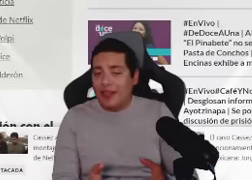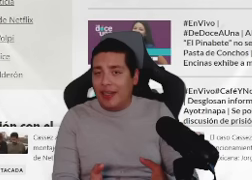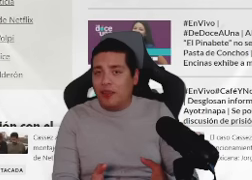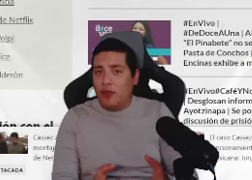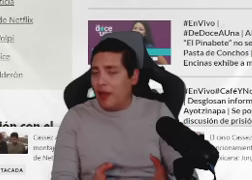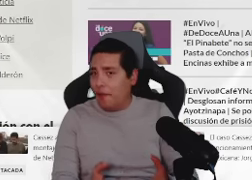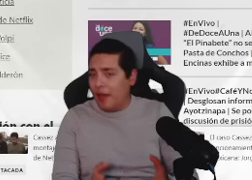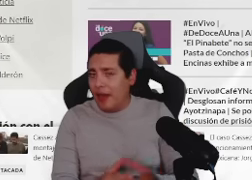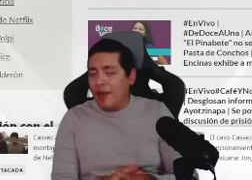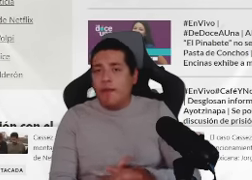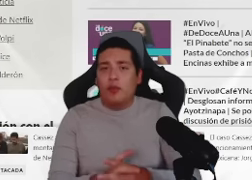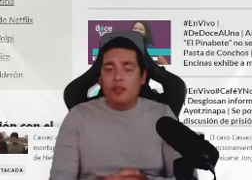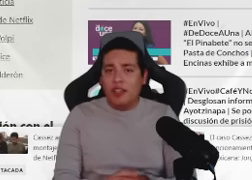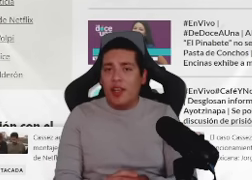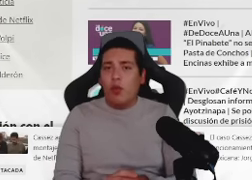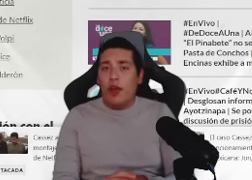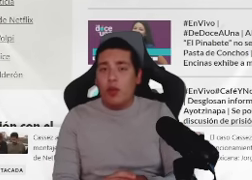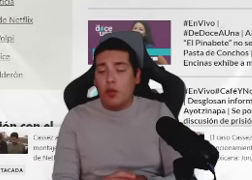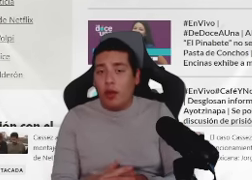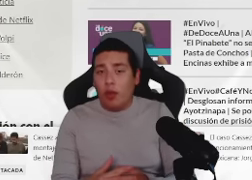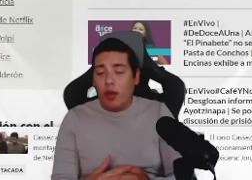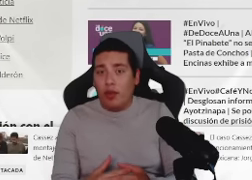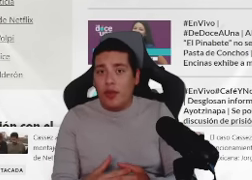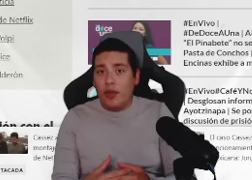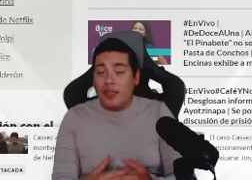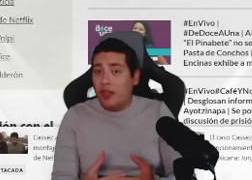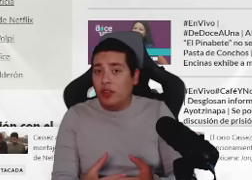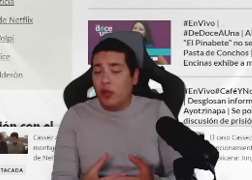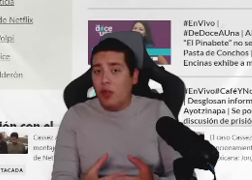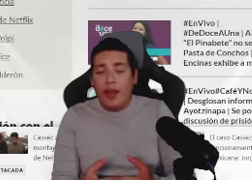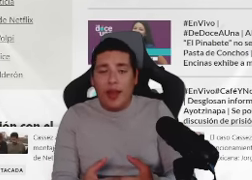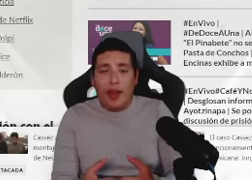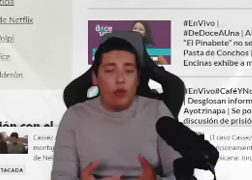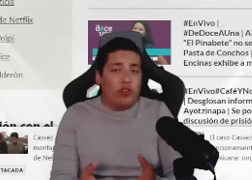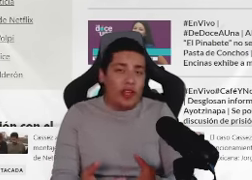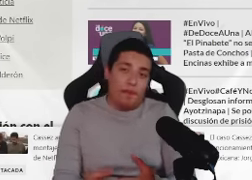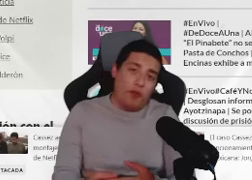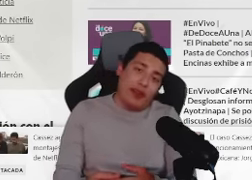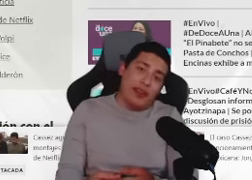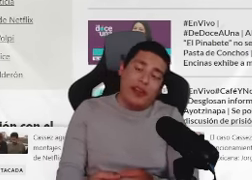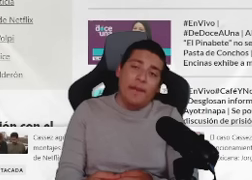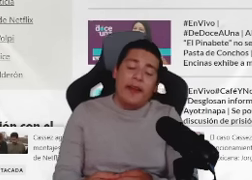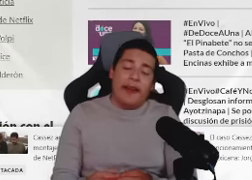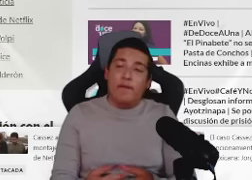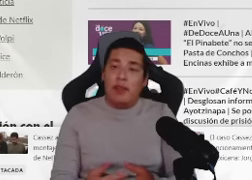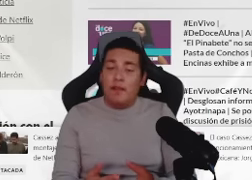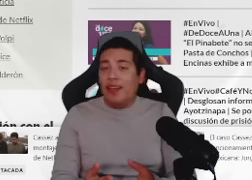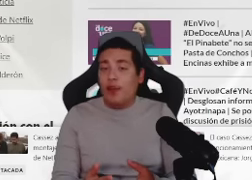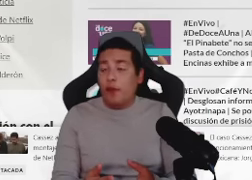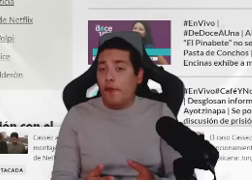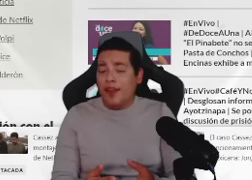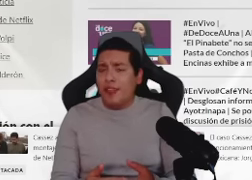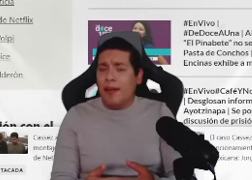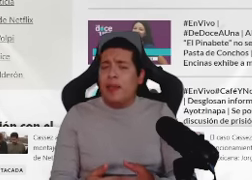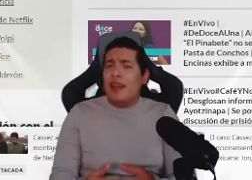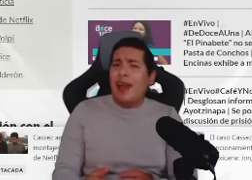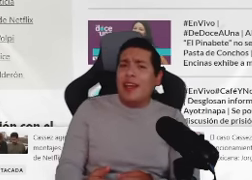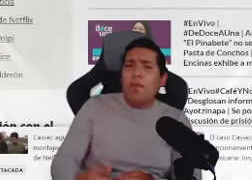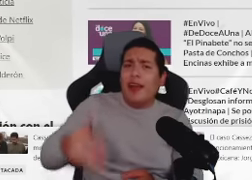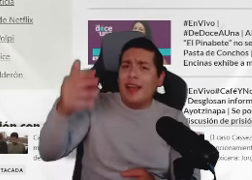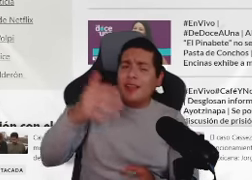este caso y que al final pues no se llegó a ningún acuerdo y se inició una lucha diplomática entre méxico y francia